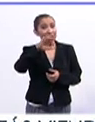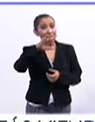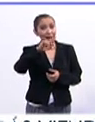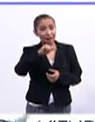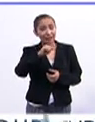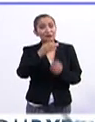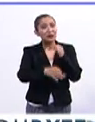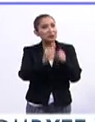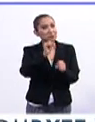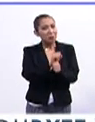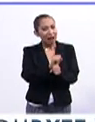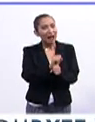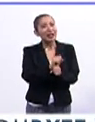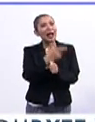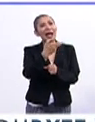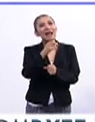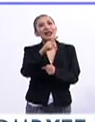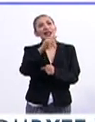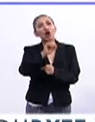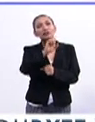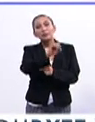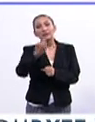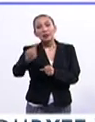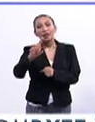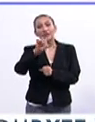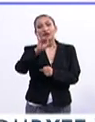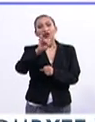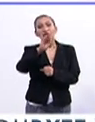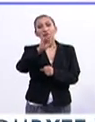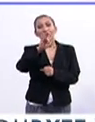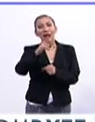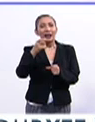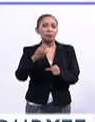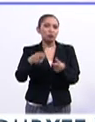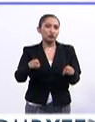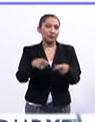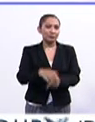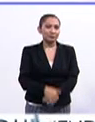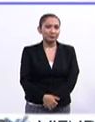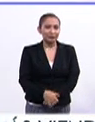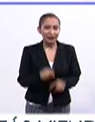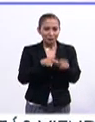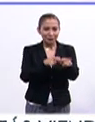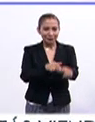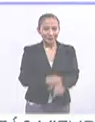artes fin de semana el helénico vido fábula en música